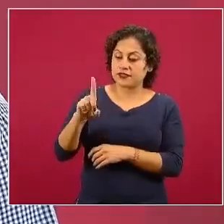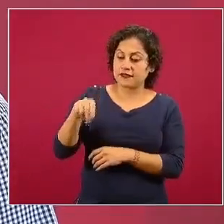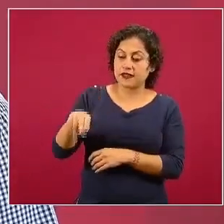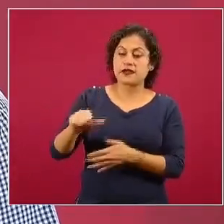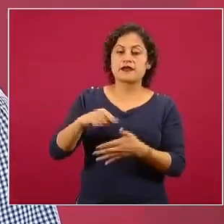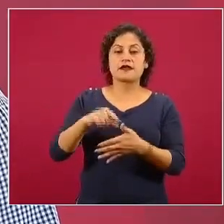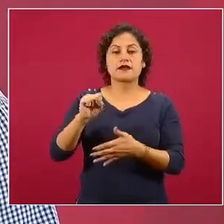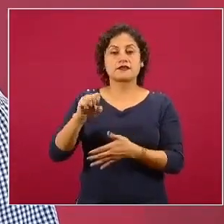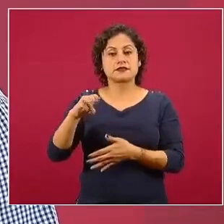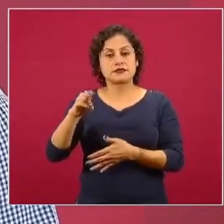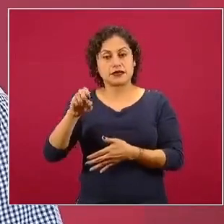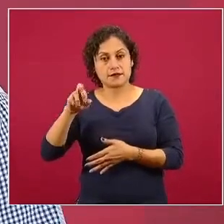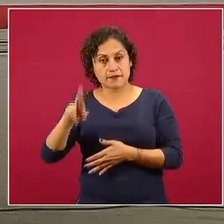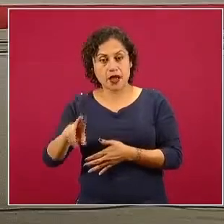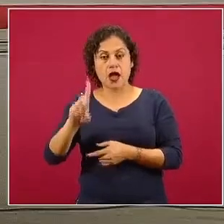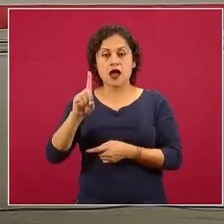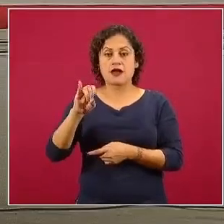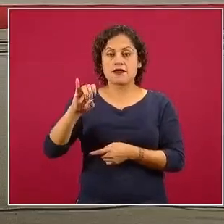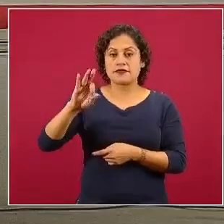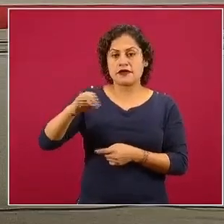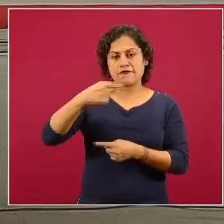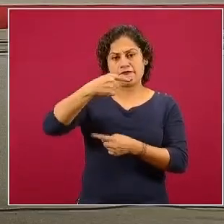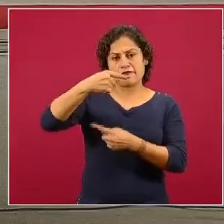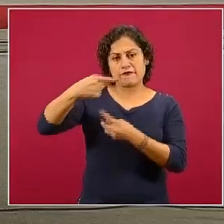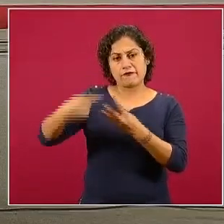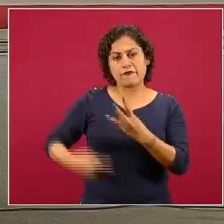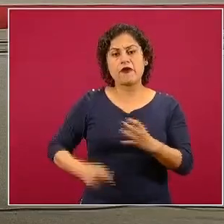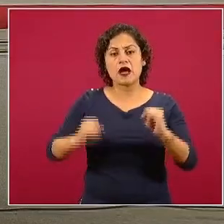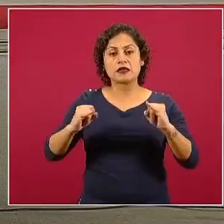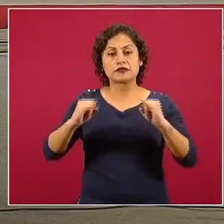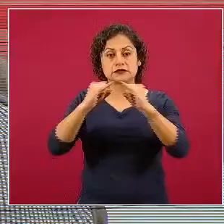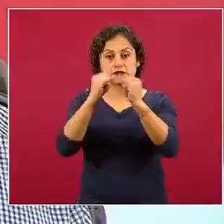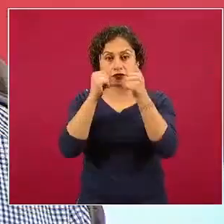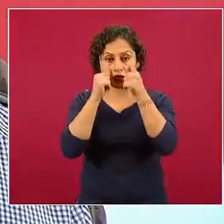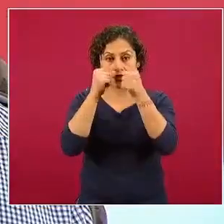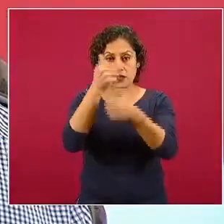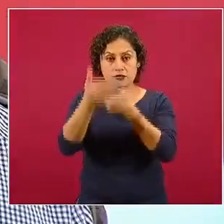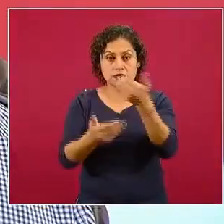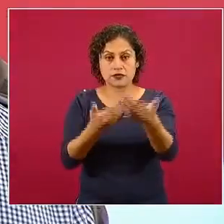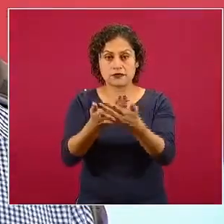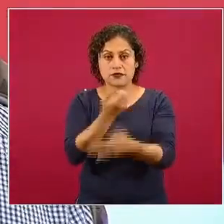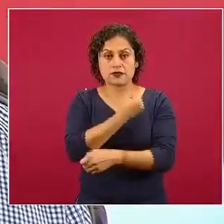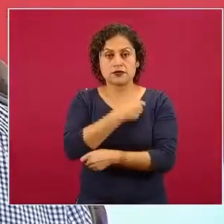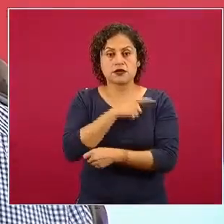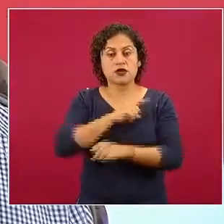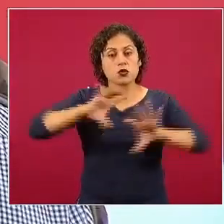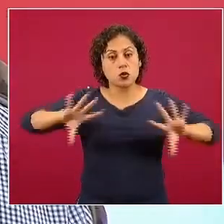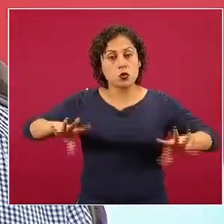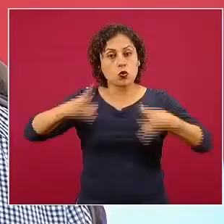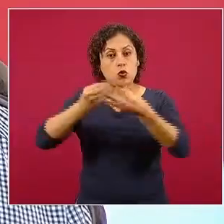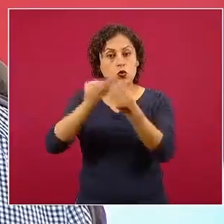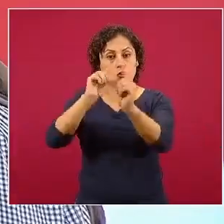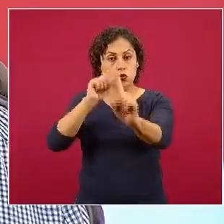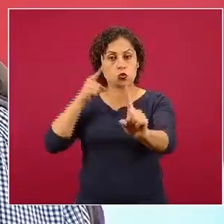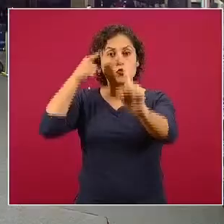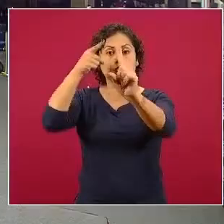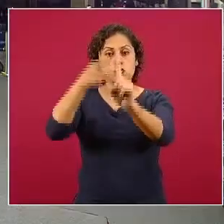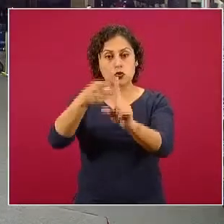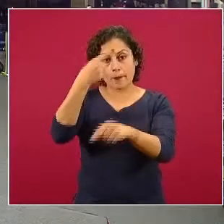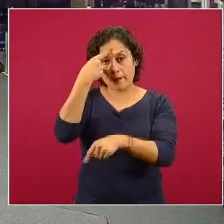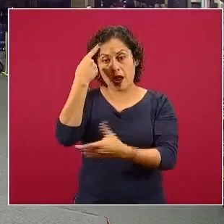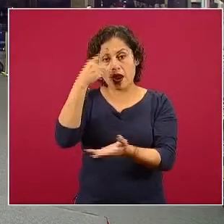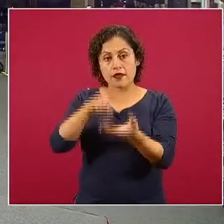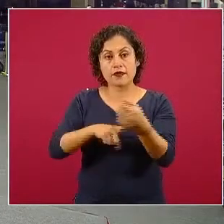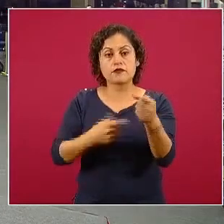SEMAR, como son el DIF, que están enfocando actividades y estrategias específicas en el nivel